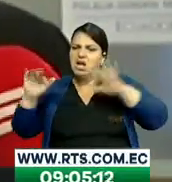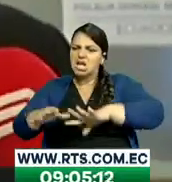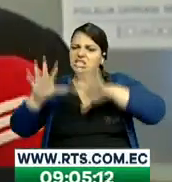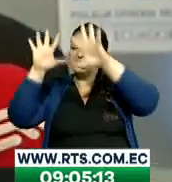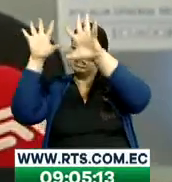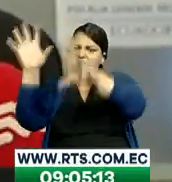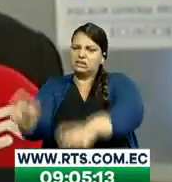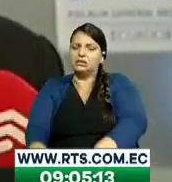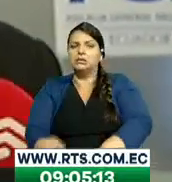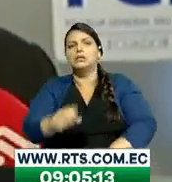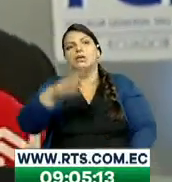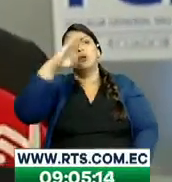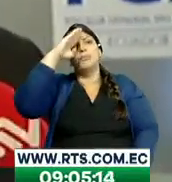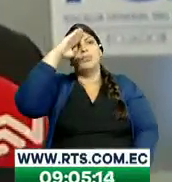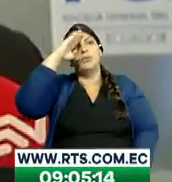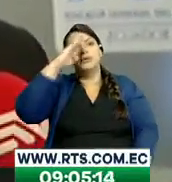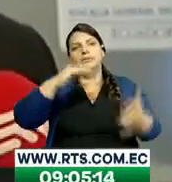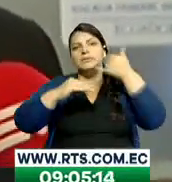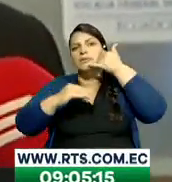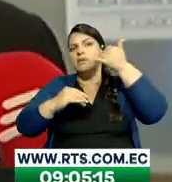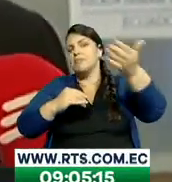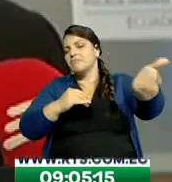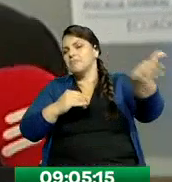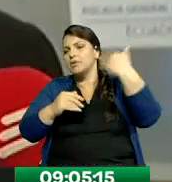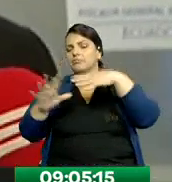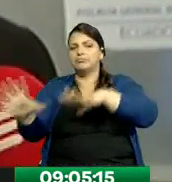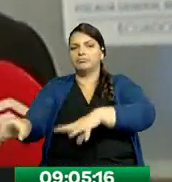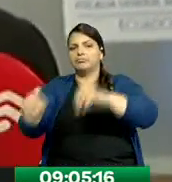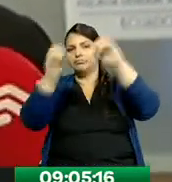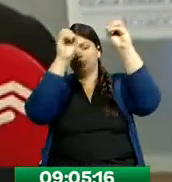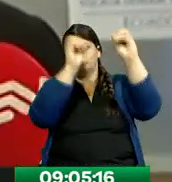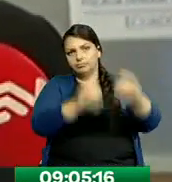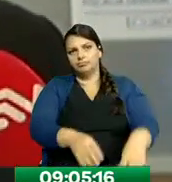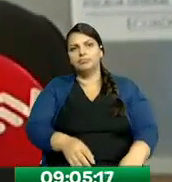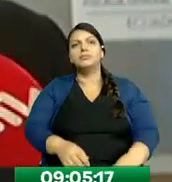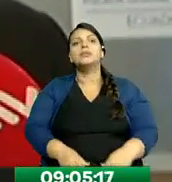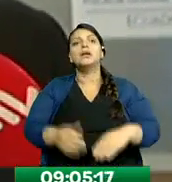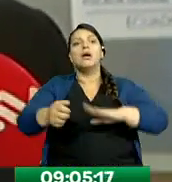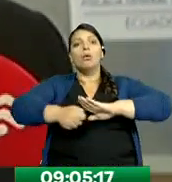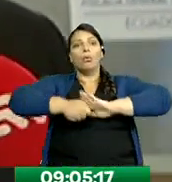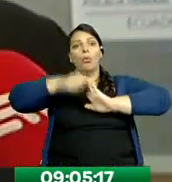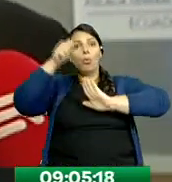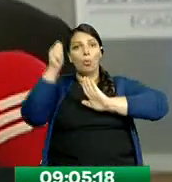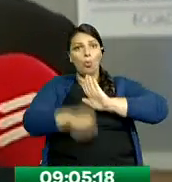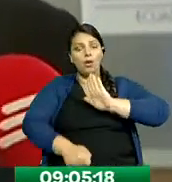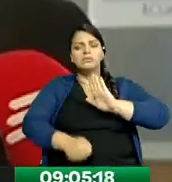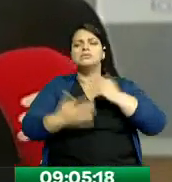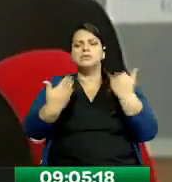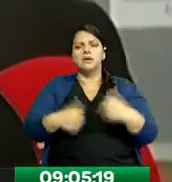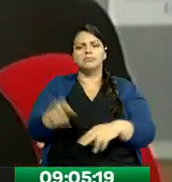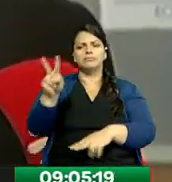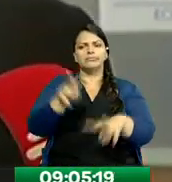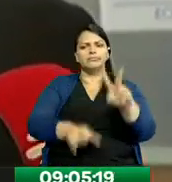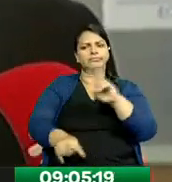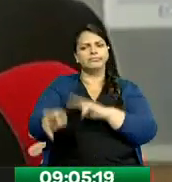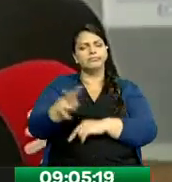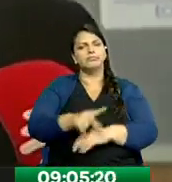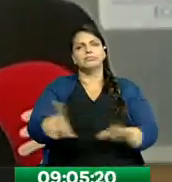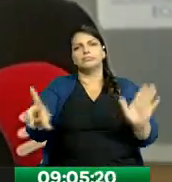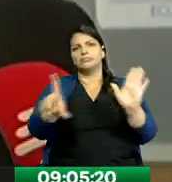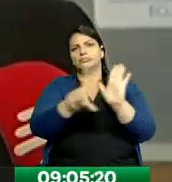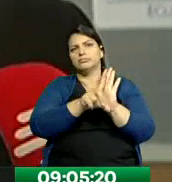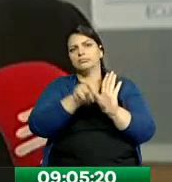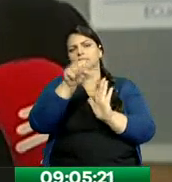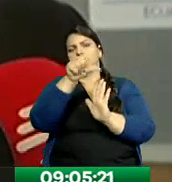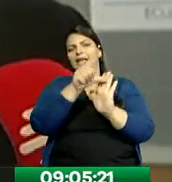asimismo, poniendo en conocimiento del juez competente al detenido por el delito cometido. Delito es delito de robo, estipulado en el artículo 189 del Código